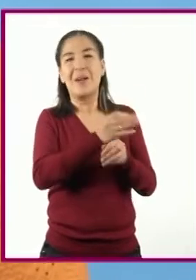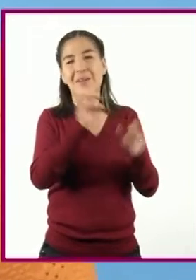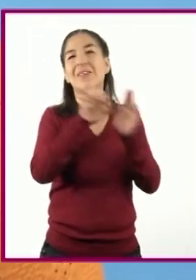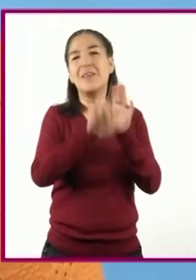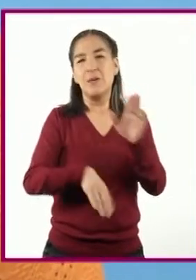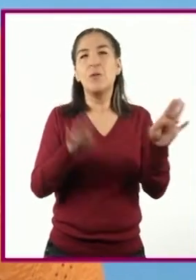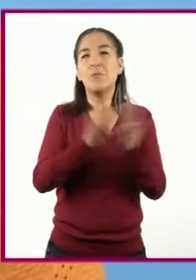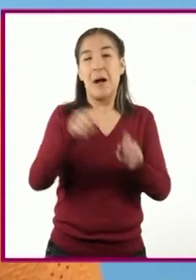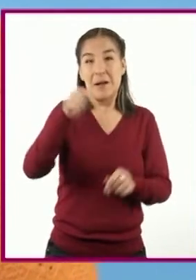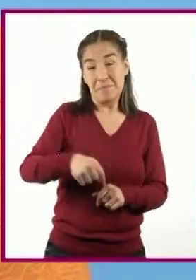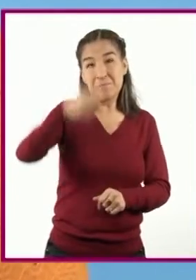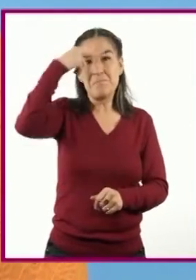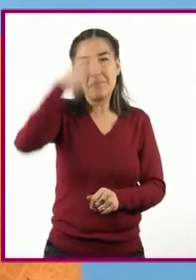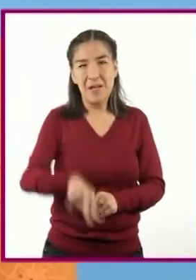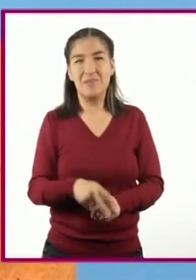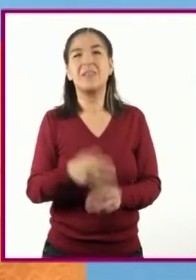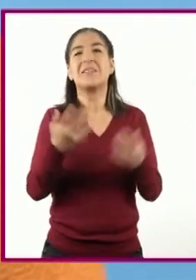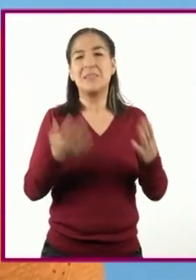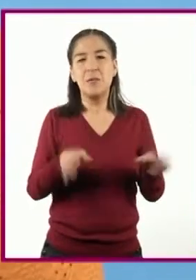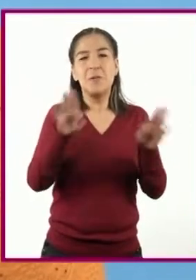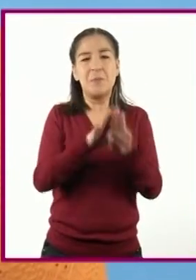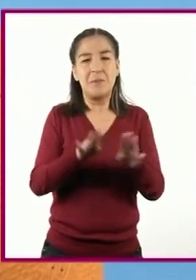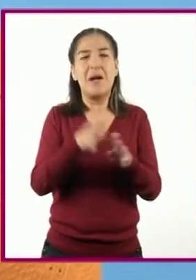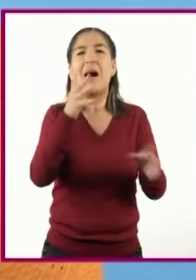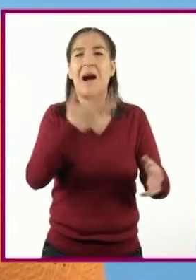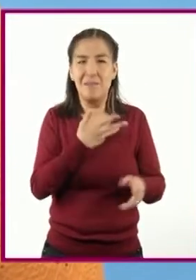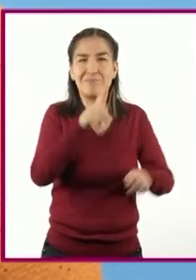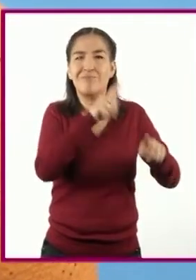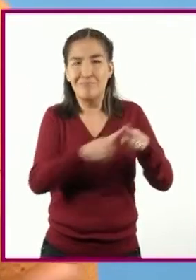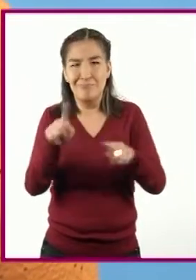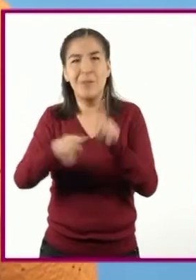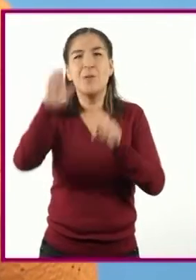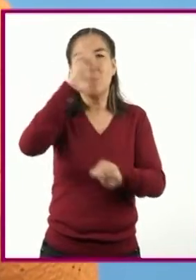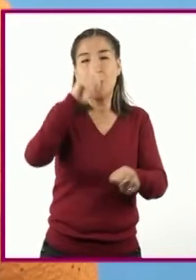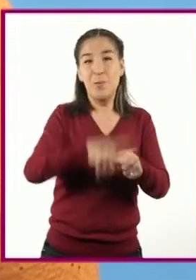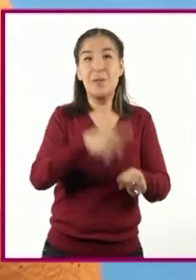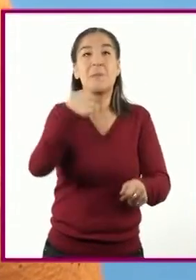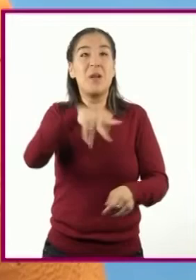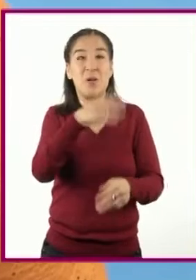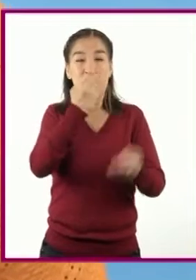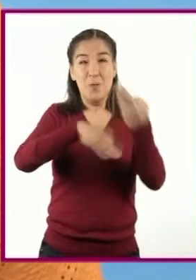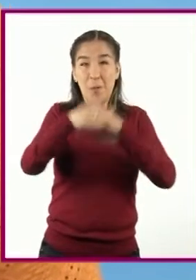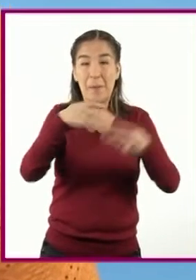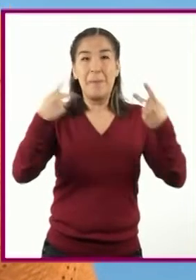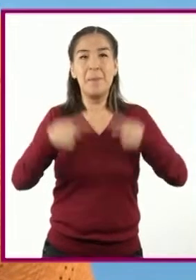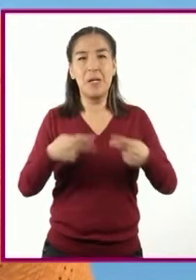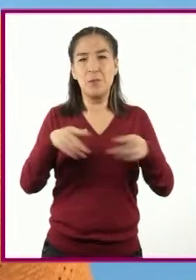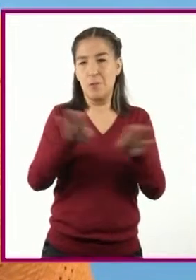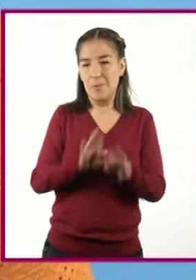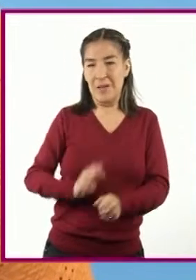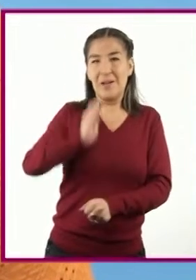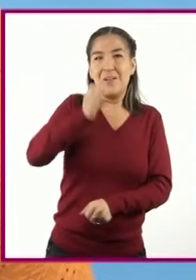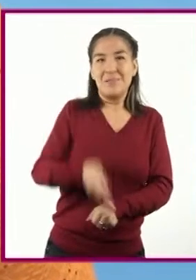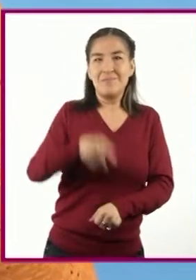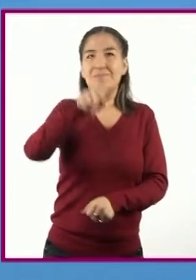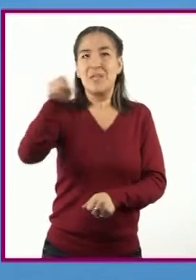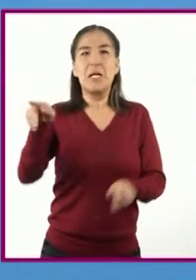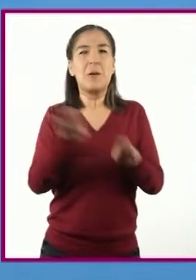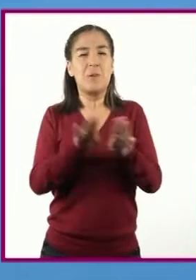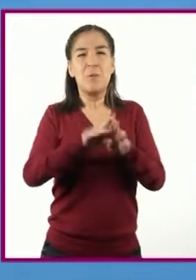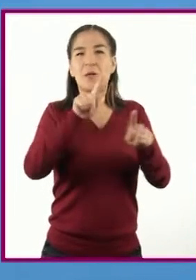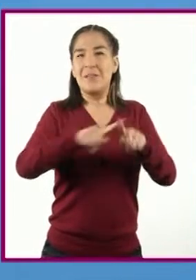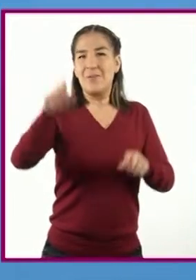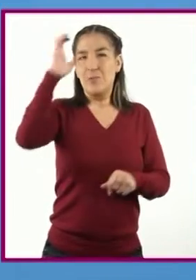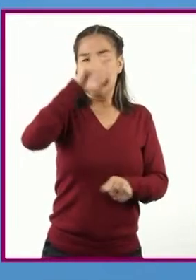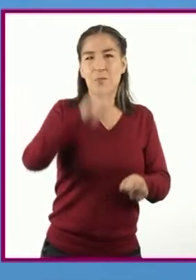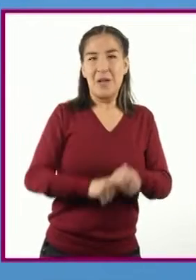que en nuestro país, aunque es multicultural, no todas las personas aceptan las diferencias culturales